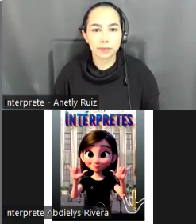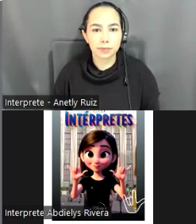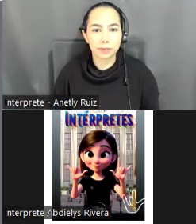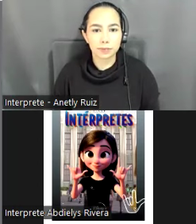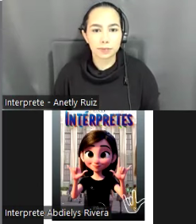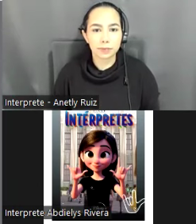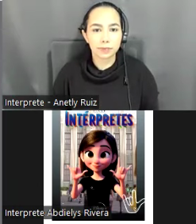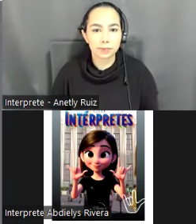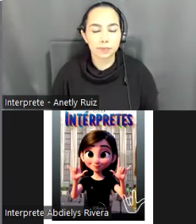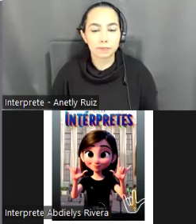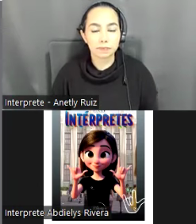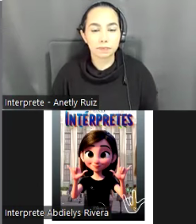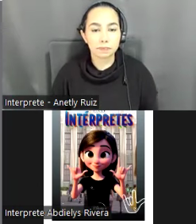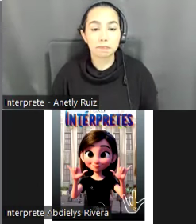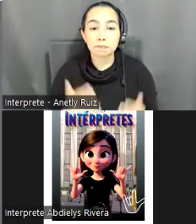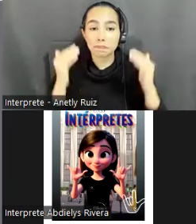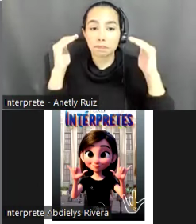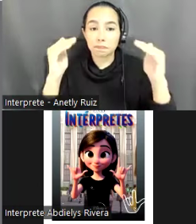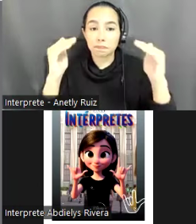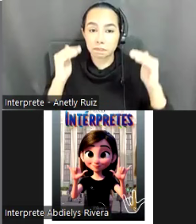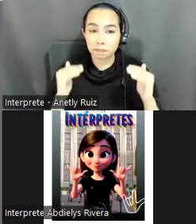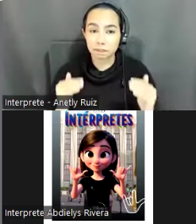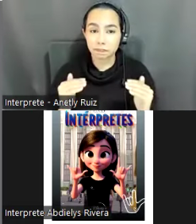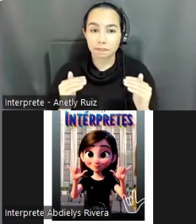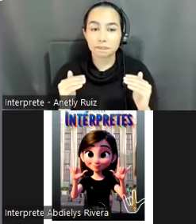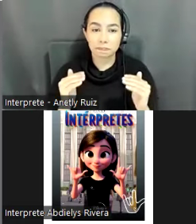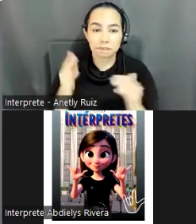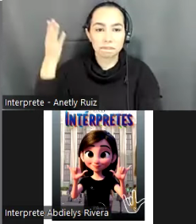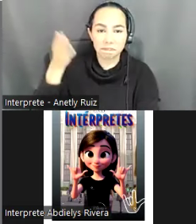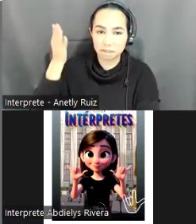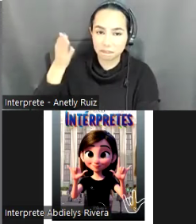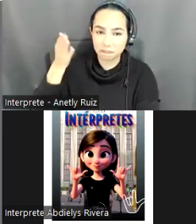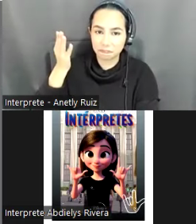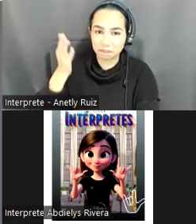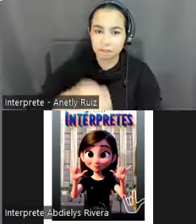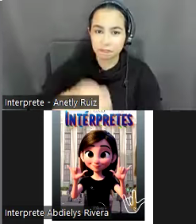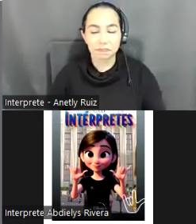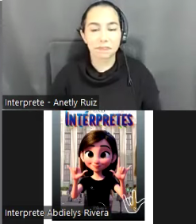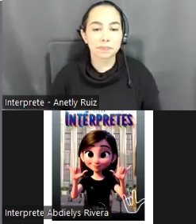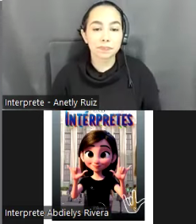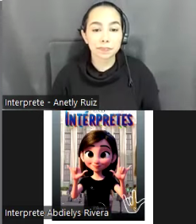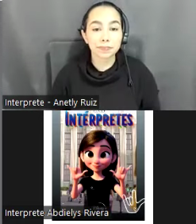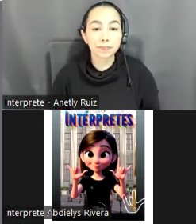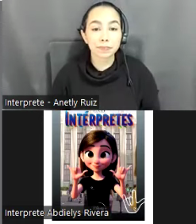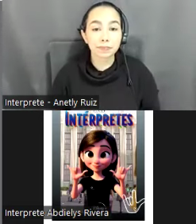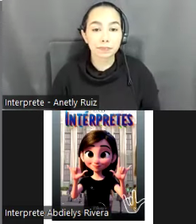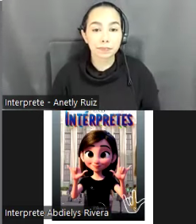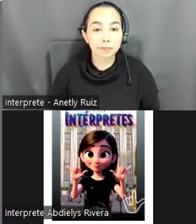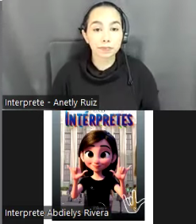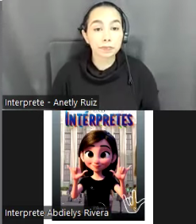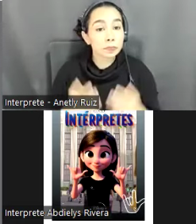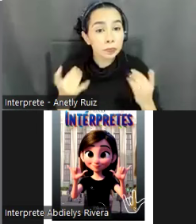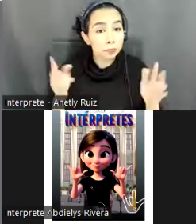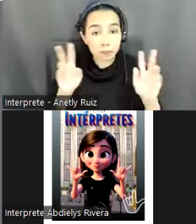Vamos a continuar con lo que sería el proceso de la didáctica que tenemos durante el día de hoy. El tema que se estará brindando